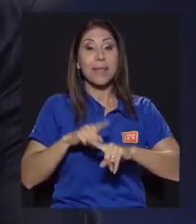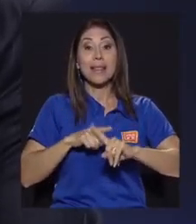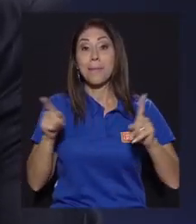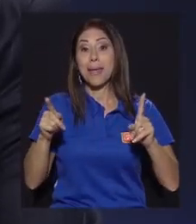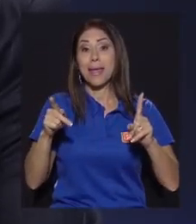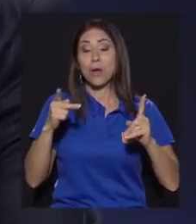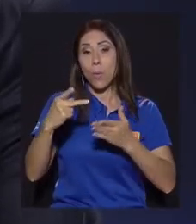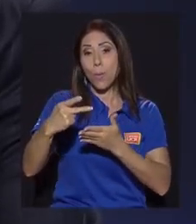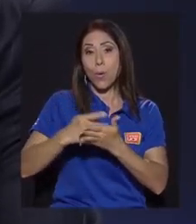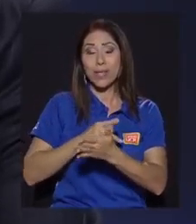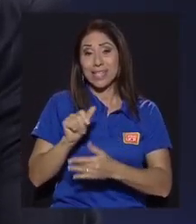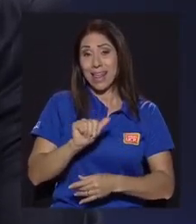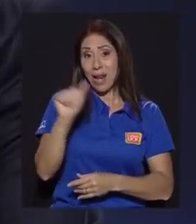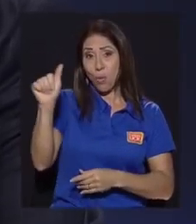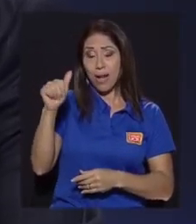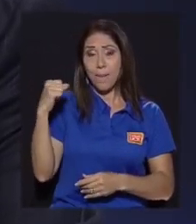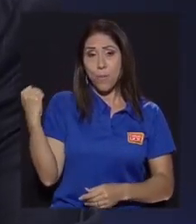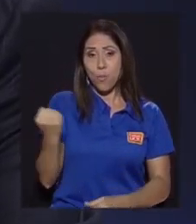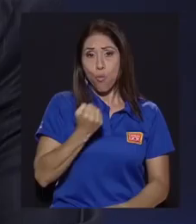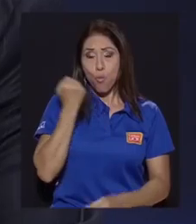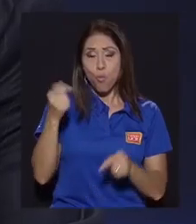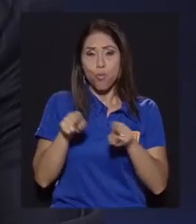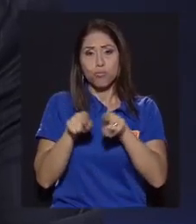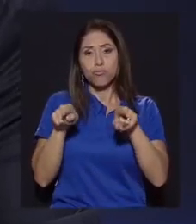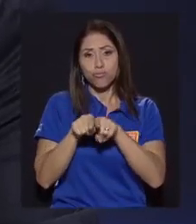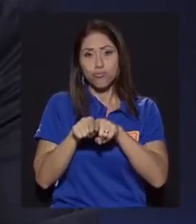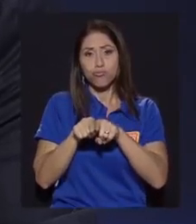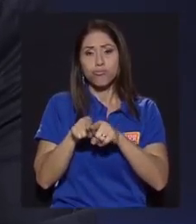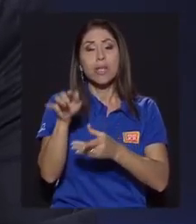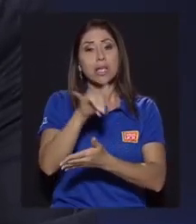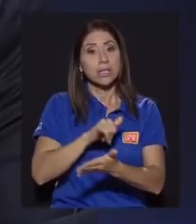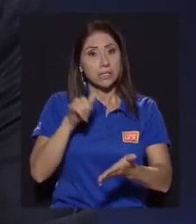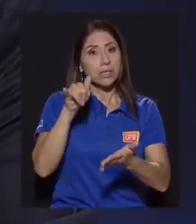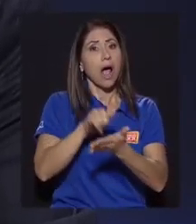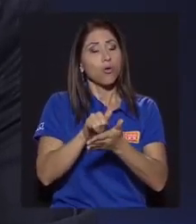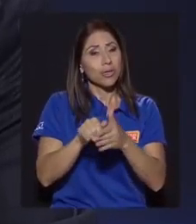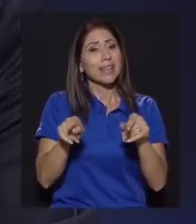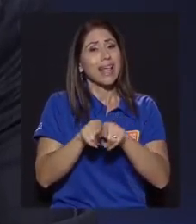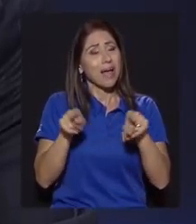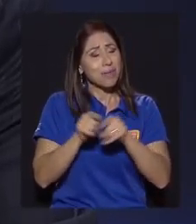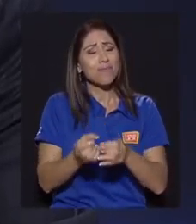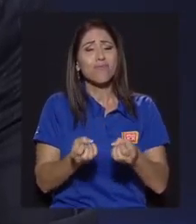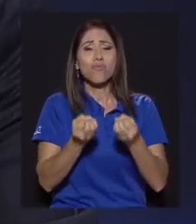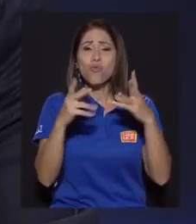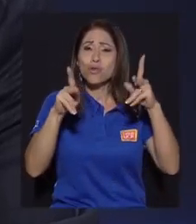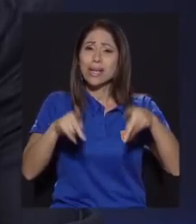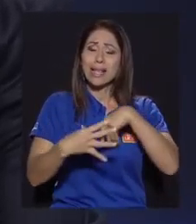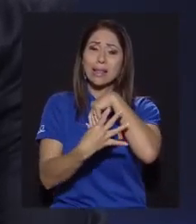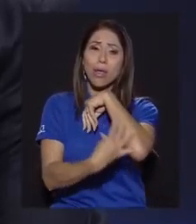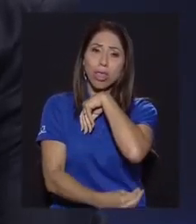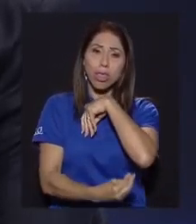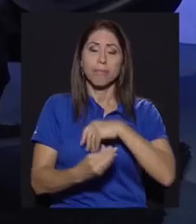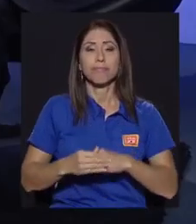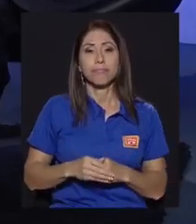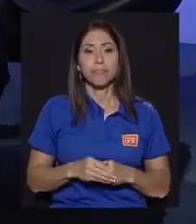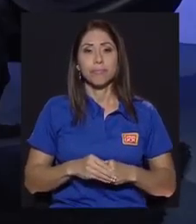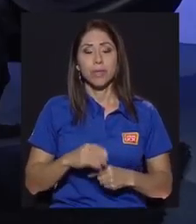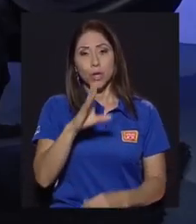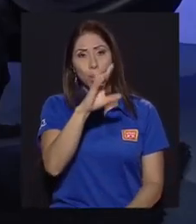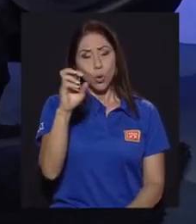provincia de la abuela muy fuerte también y en san jose grandes cinturones de pobreza costa rica